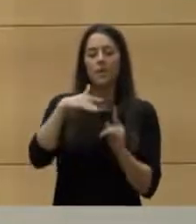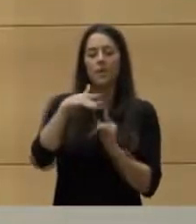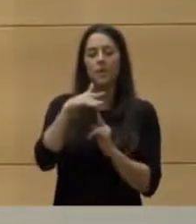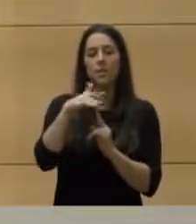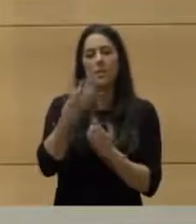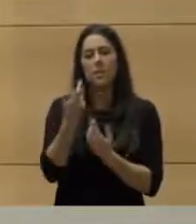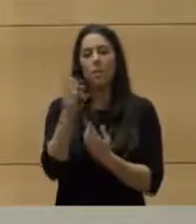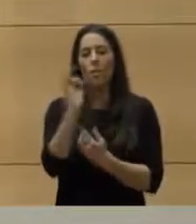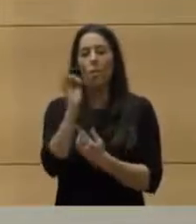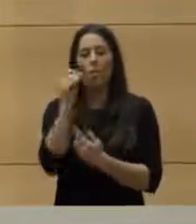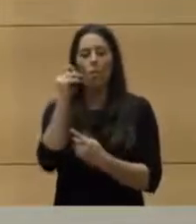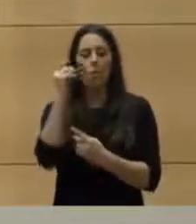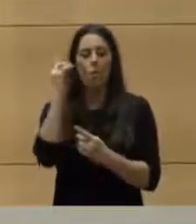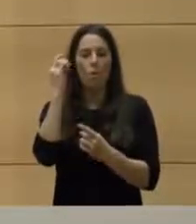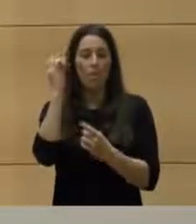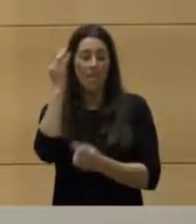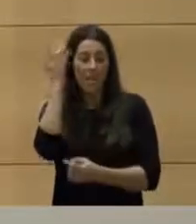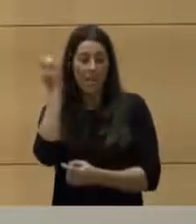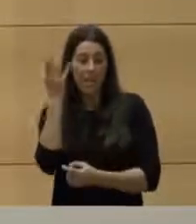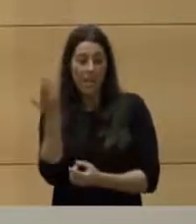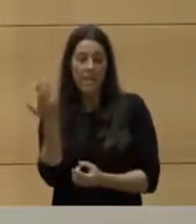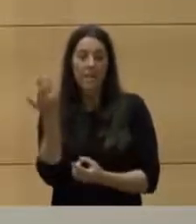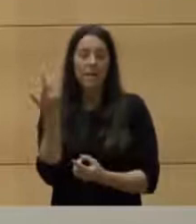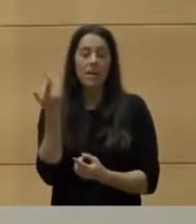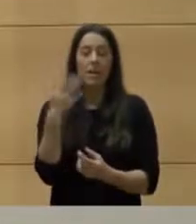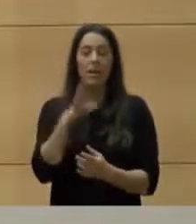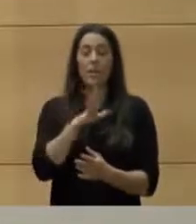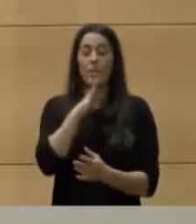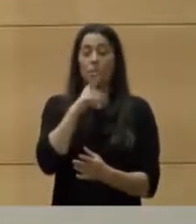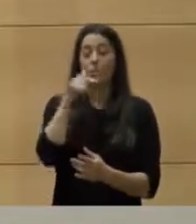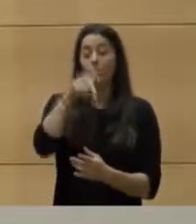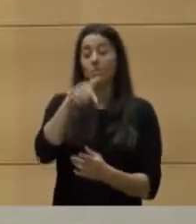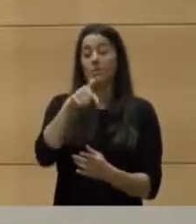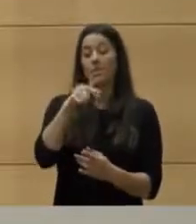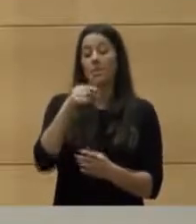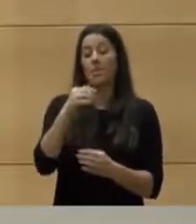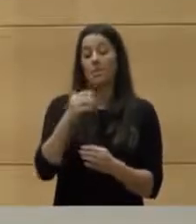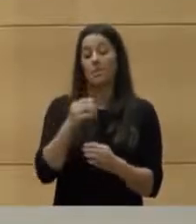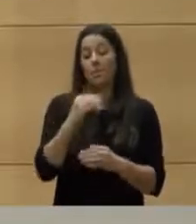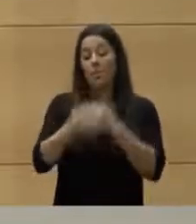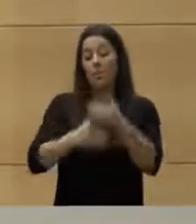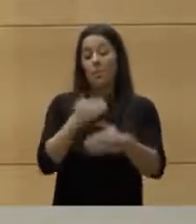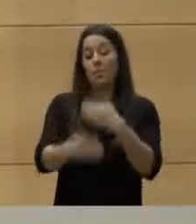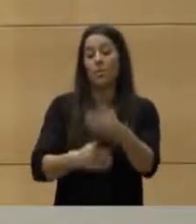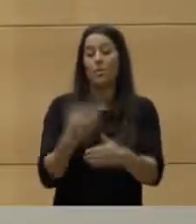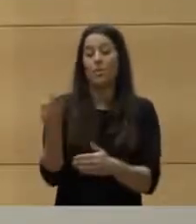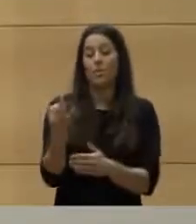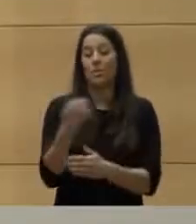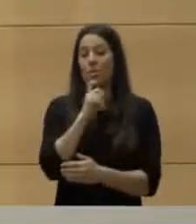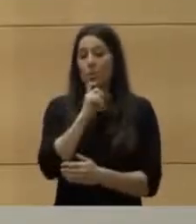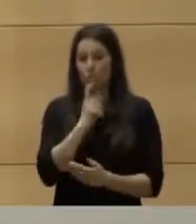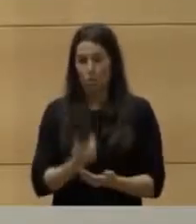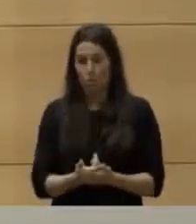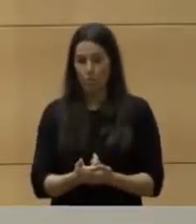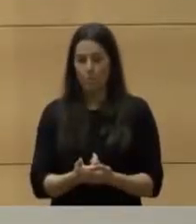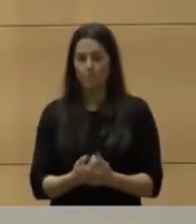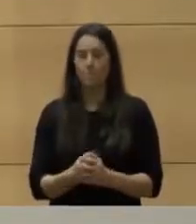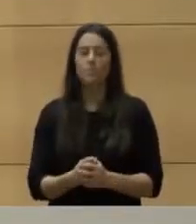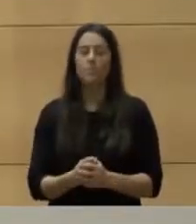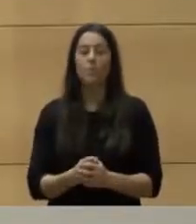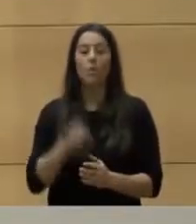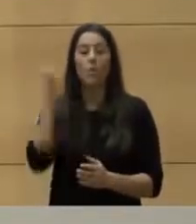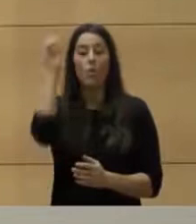incluso emotivo, en el que ese proceso tiene que desarrollarse. Para mí el proceso constituyente es